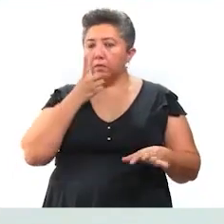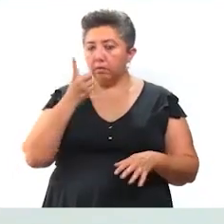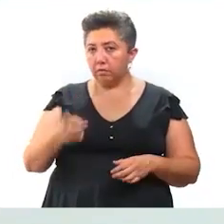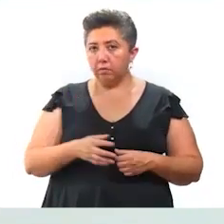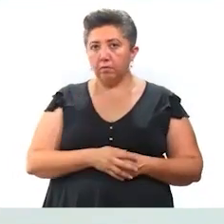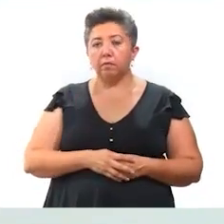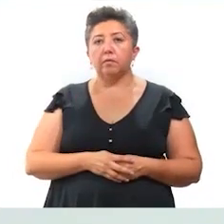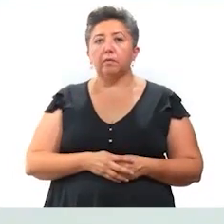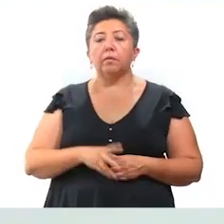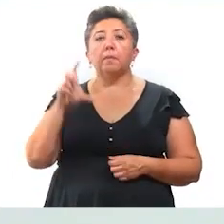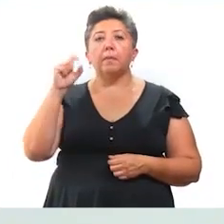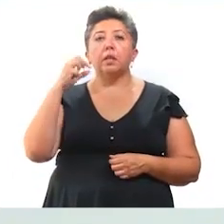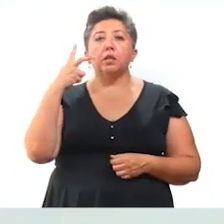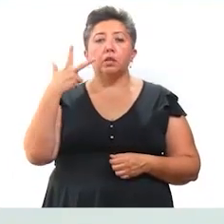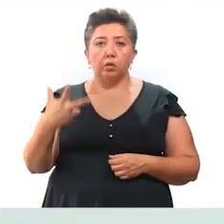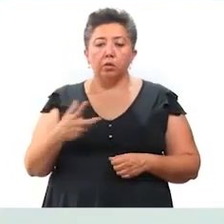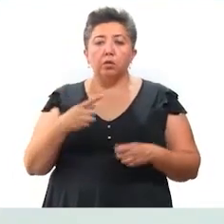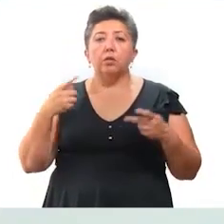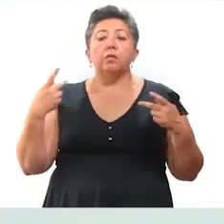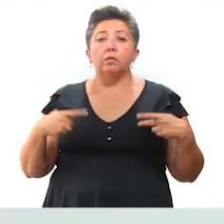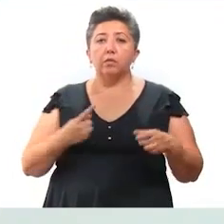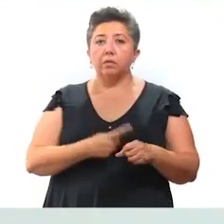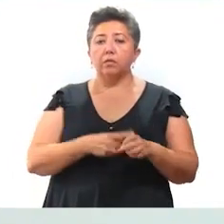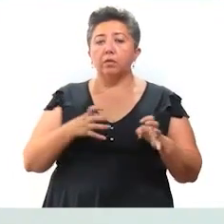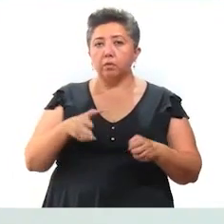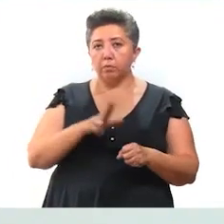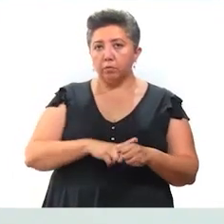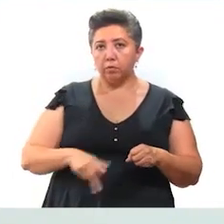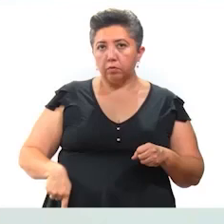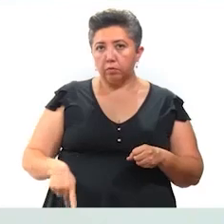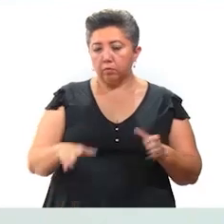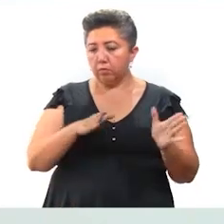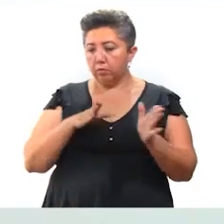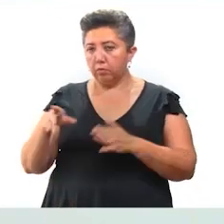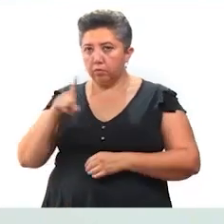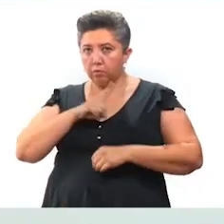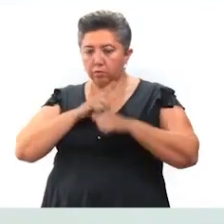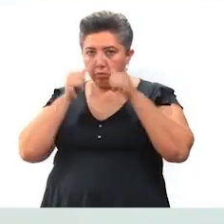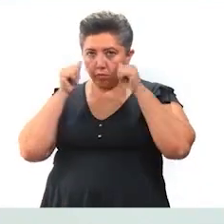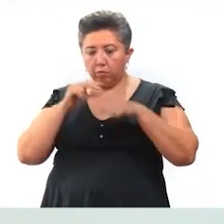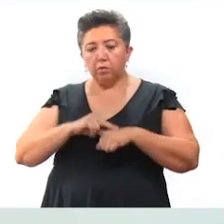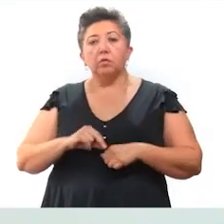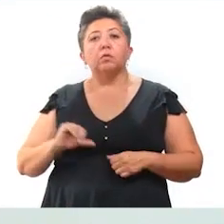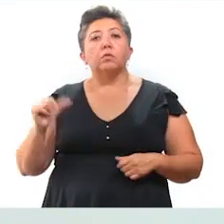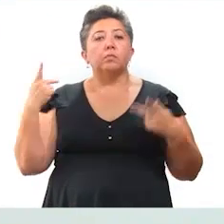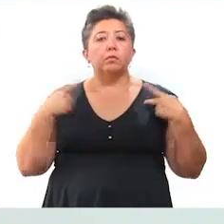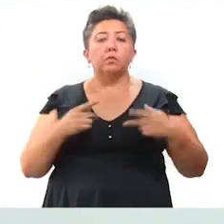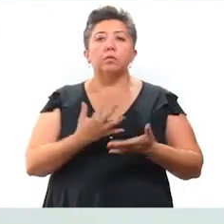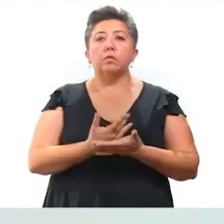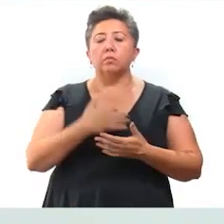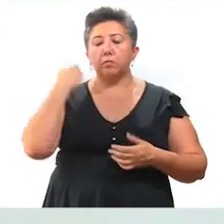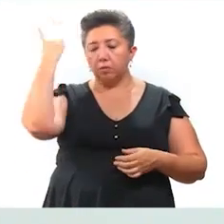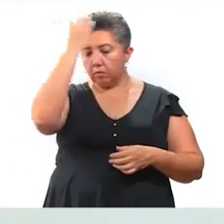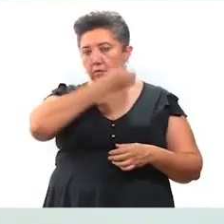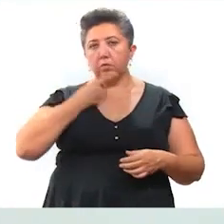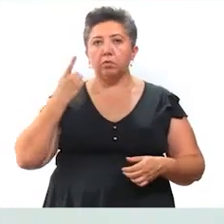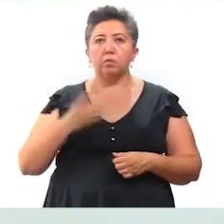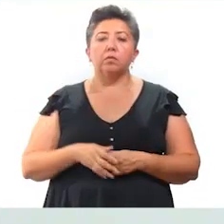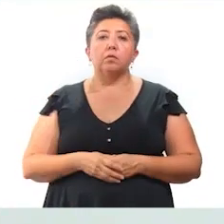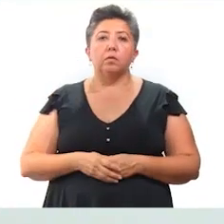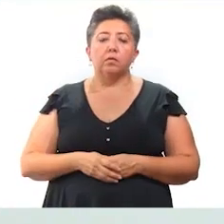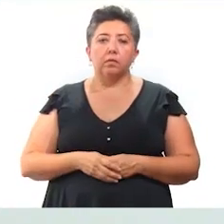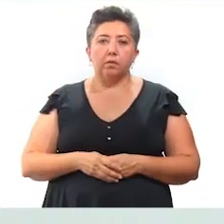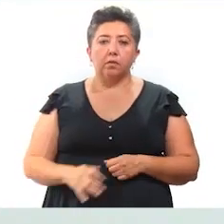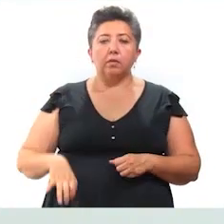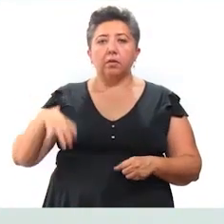ya se mencionó, 28 de los casos positivos están en hospitales públicos y en aislamiento total. Hay otros pacientes a la espera de